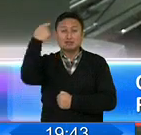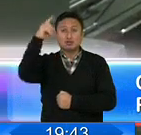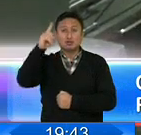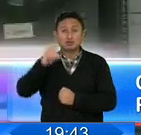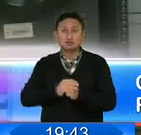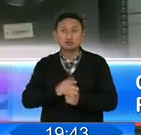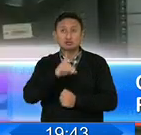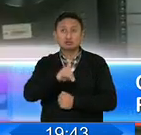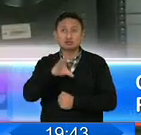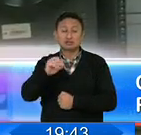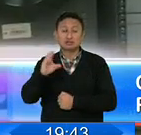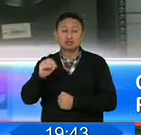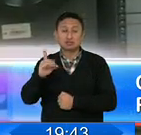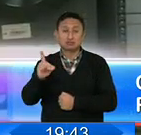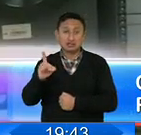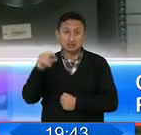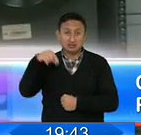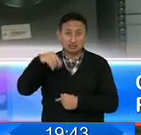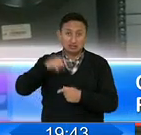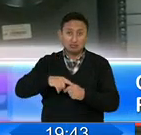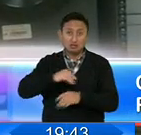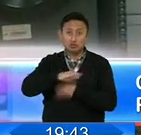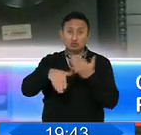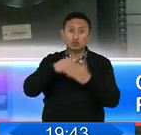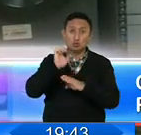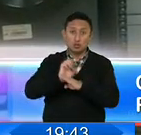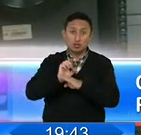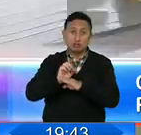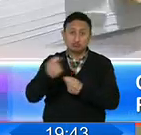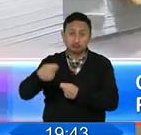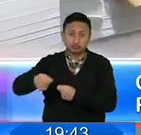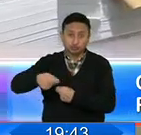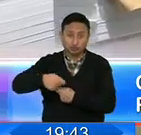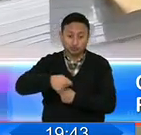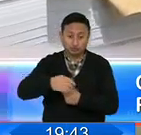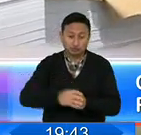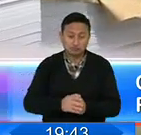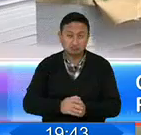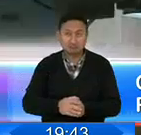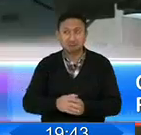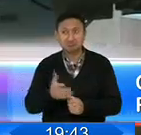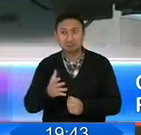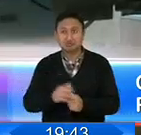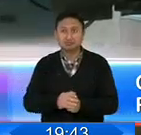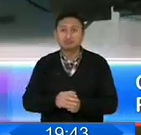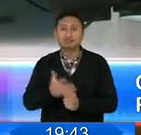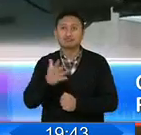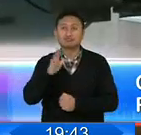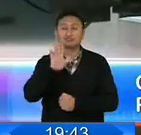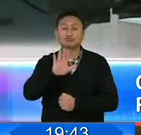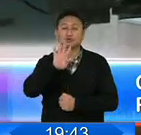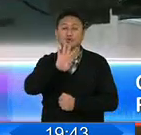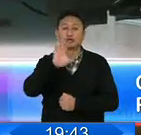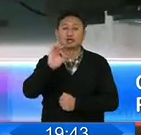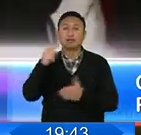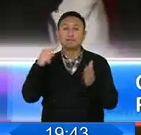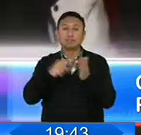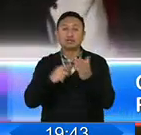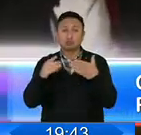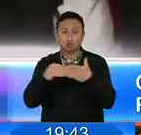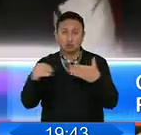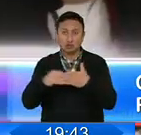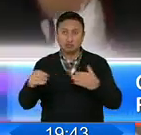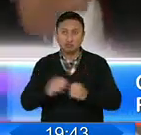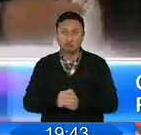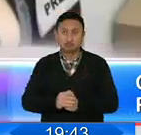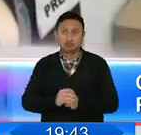13.100.000 papeletas las que se distribuirán en el territorio nacional, cuyo costo bordearía los $540.000. Y es que han